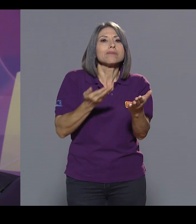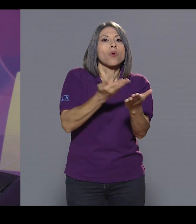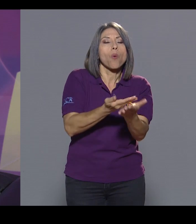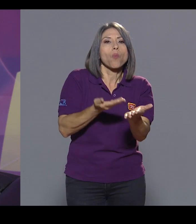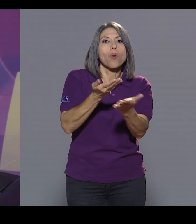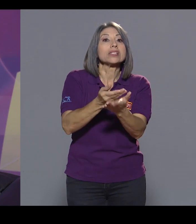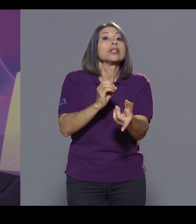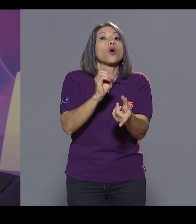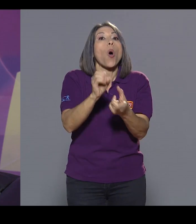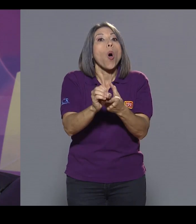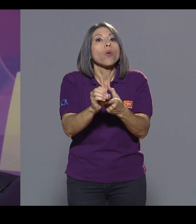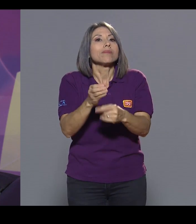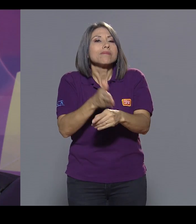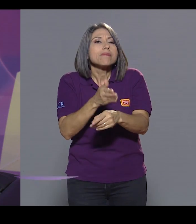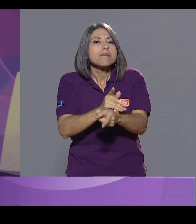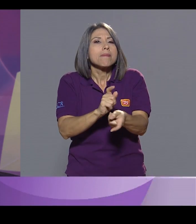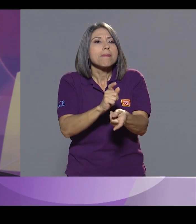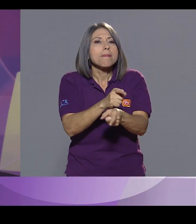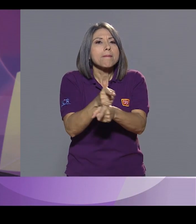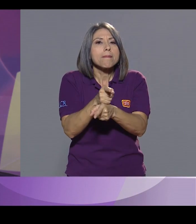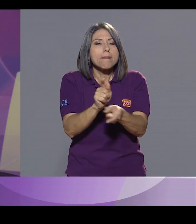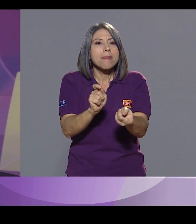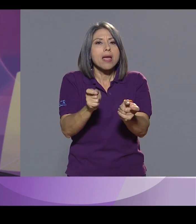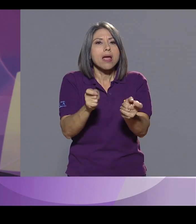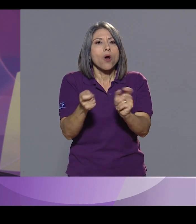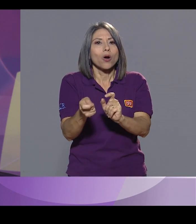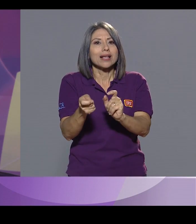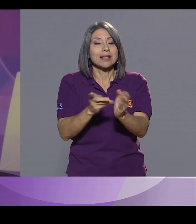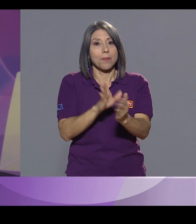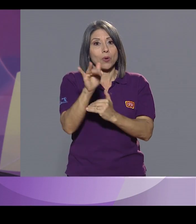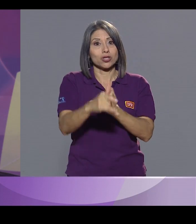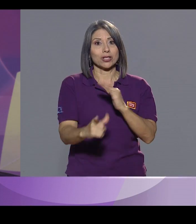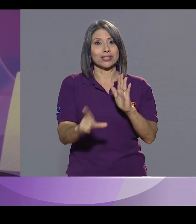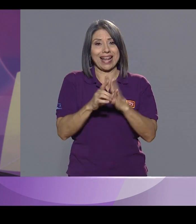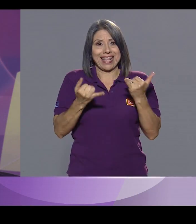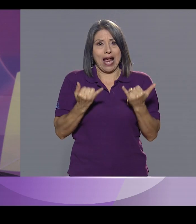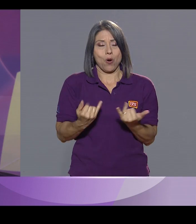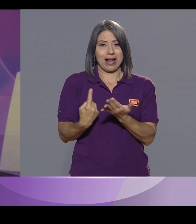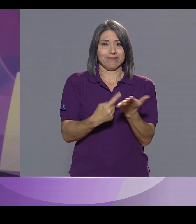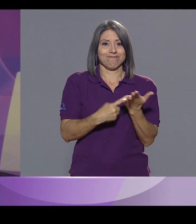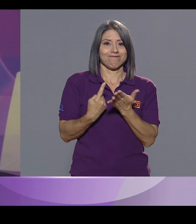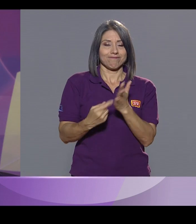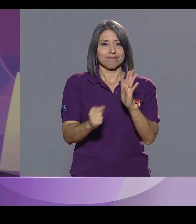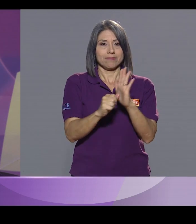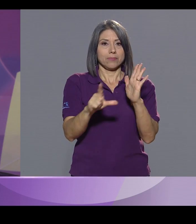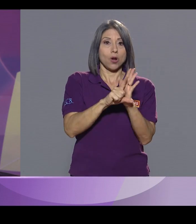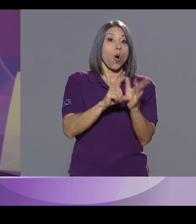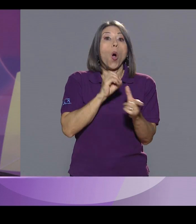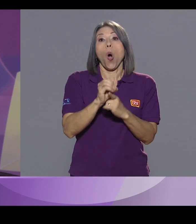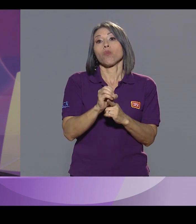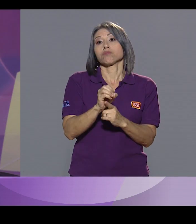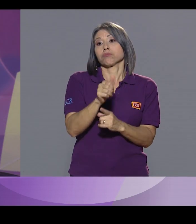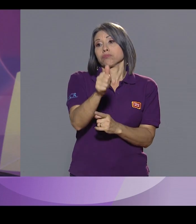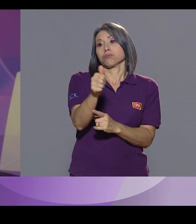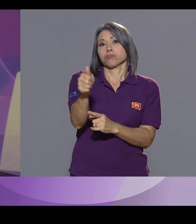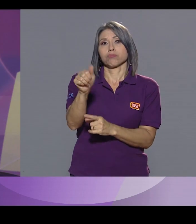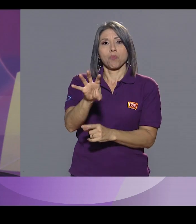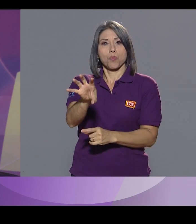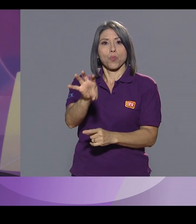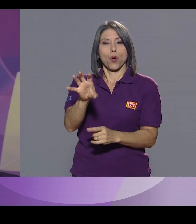los proyectos de ley que están en corriente legislativa, que se están discutiendo, o bien presentar sus